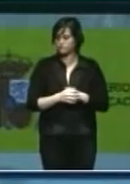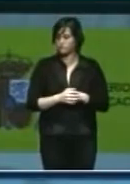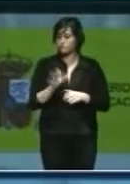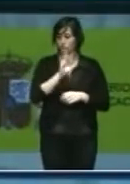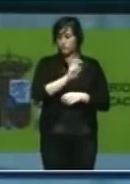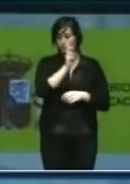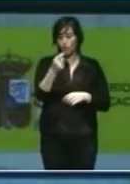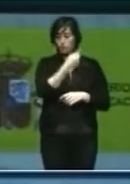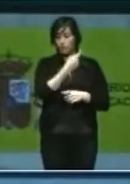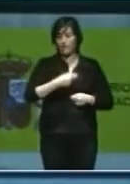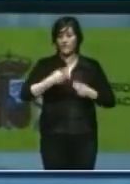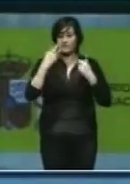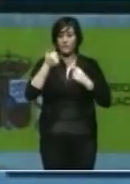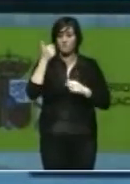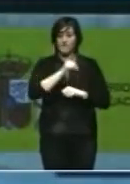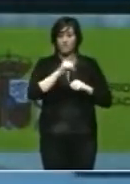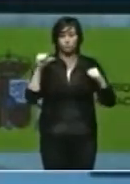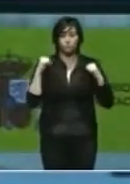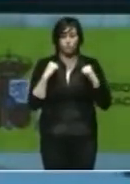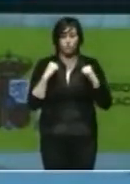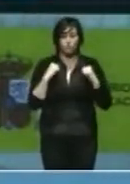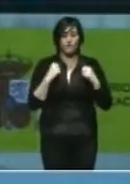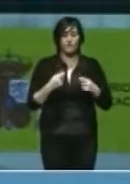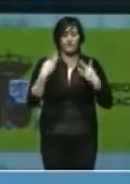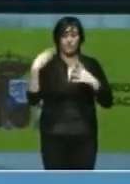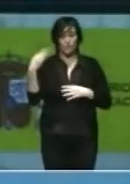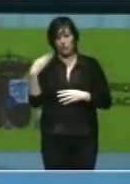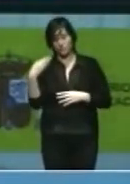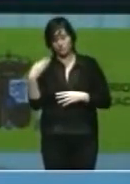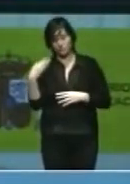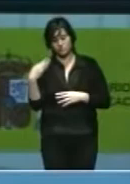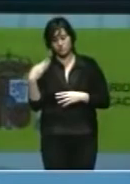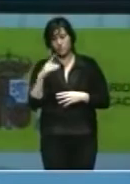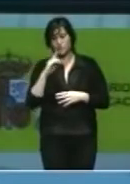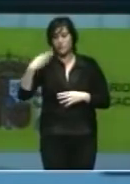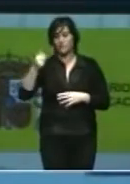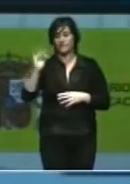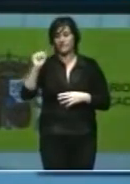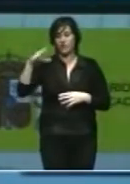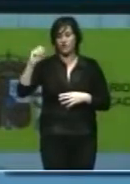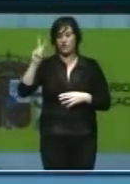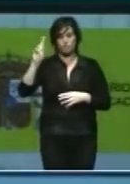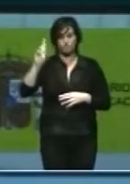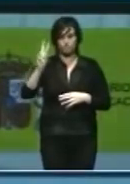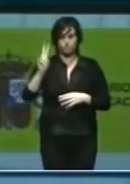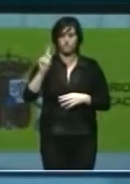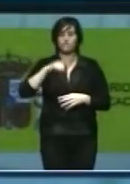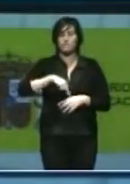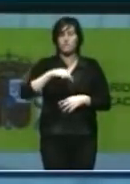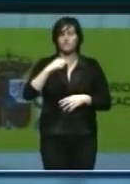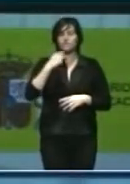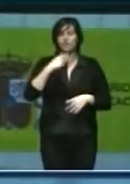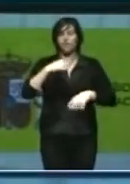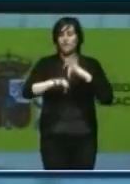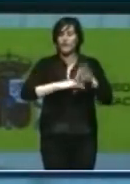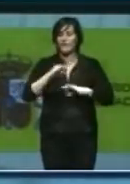O este otro edificio más, digamos, autónomo, el edificio B, el edificio llamado Betancourt, que se organiza también en torno a